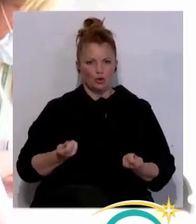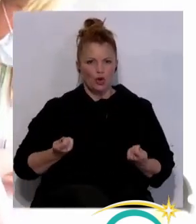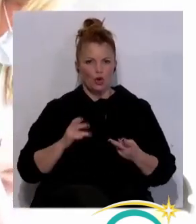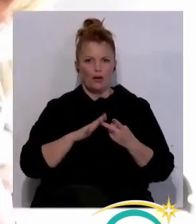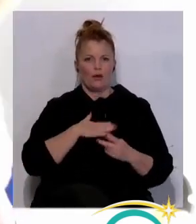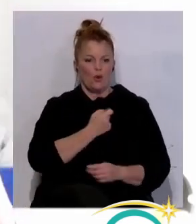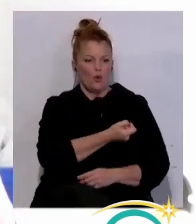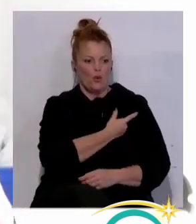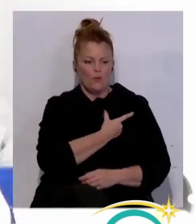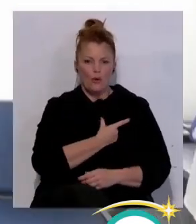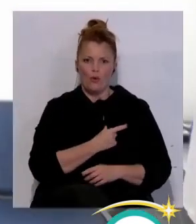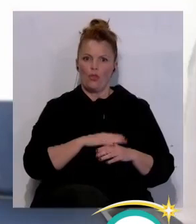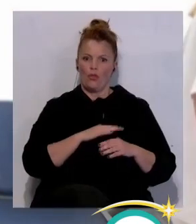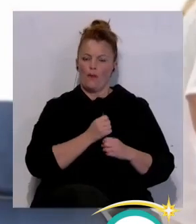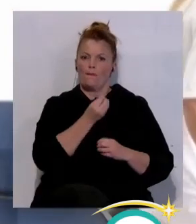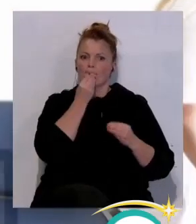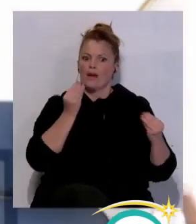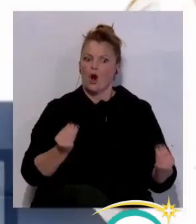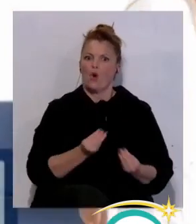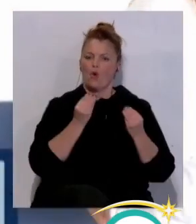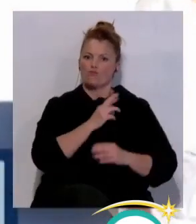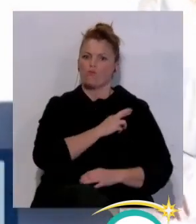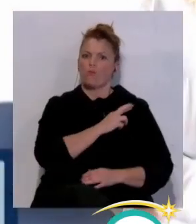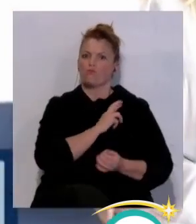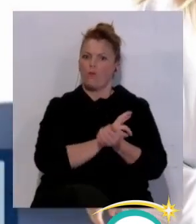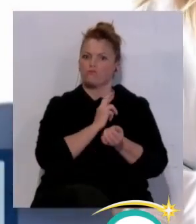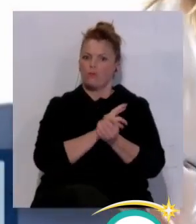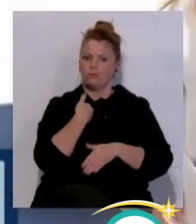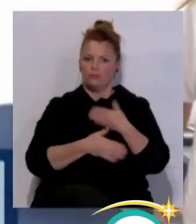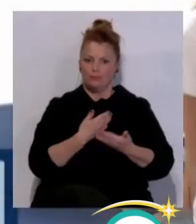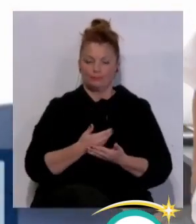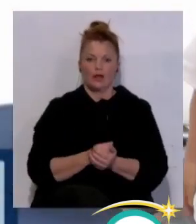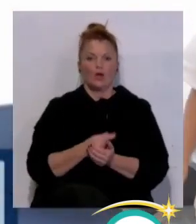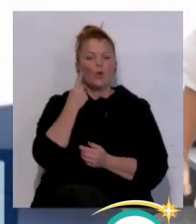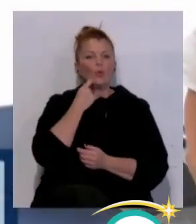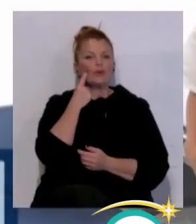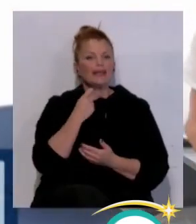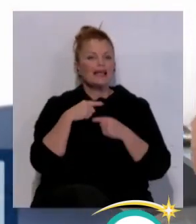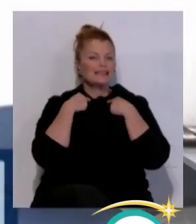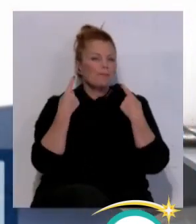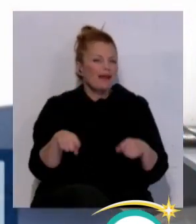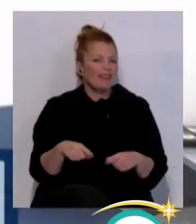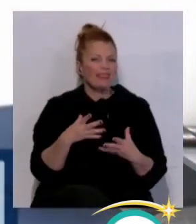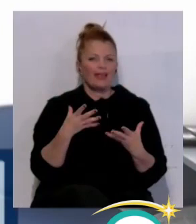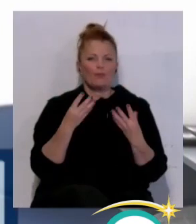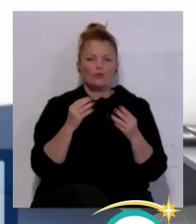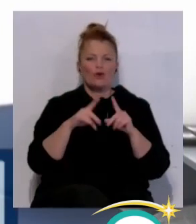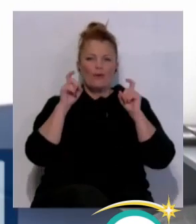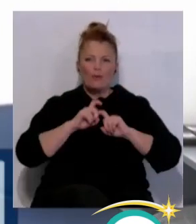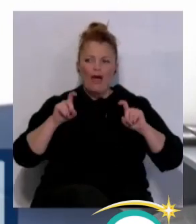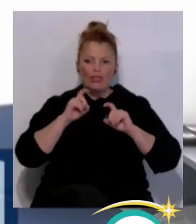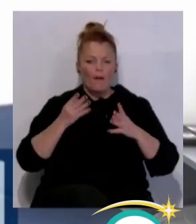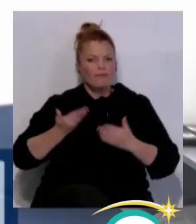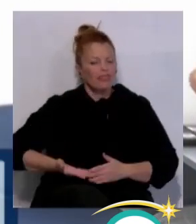cómo mi corazón va aumentando poco a poco. Sobre todo rutina, que se pierde muchas veces, educación para la